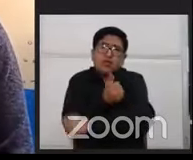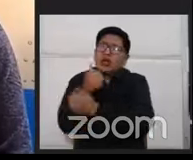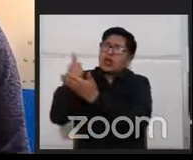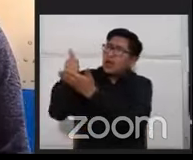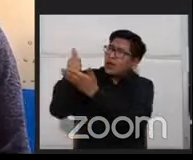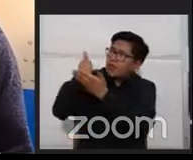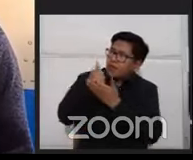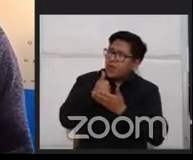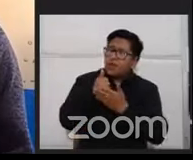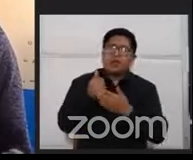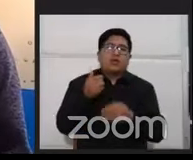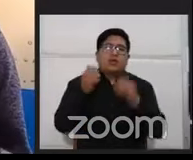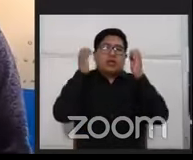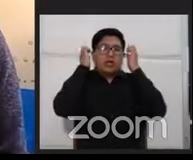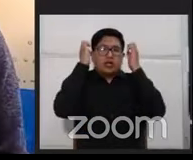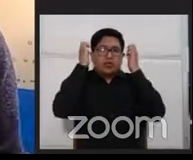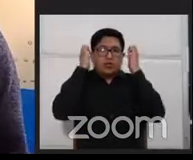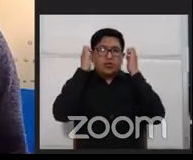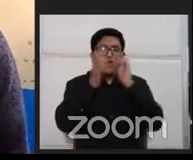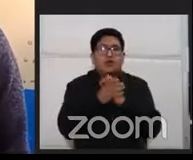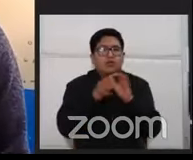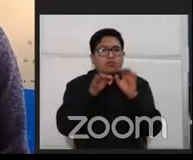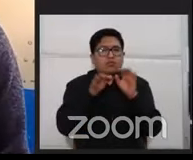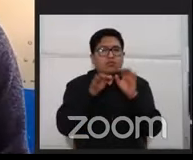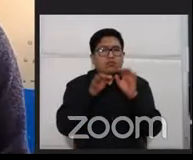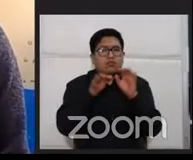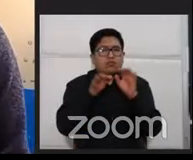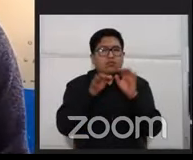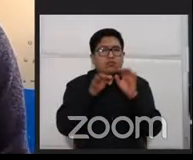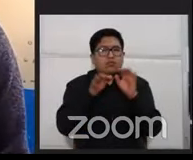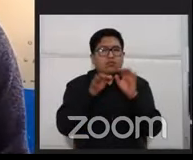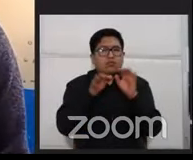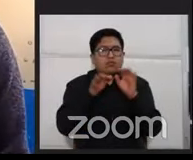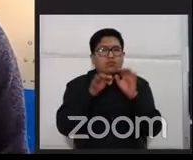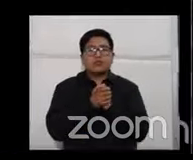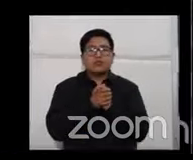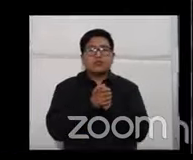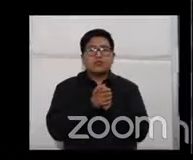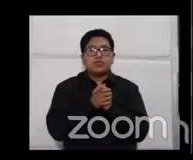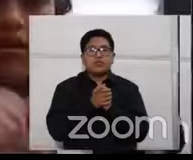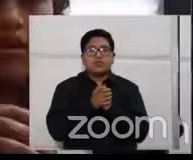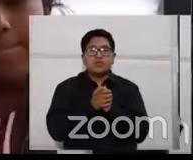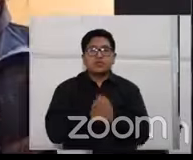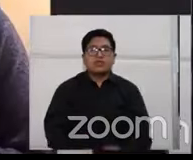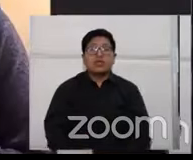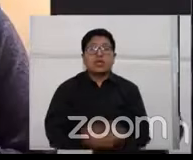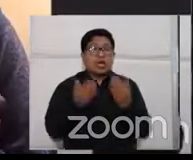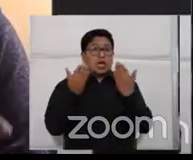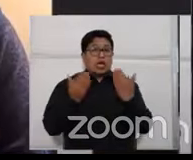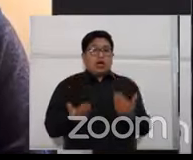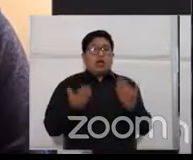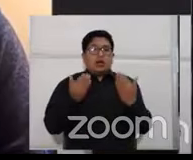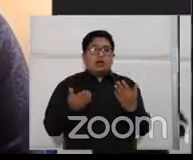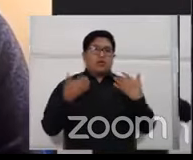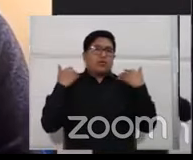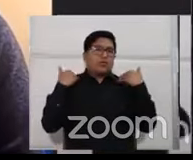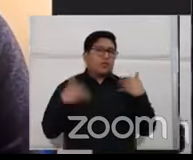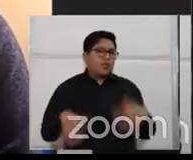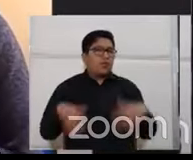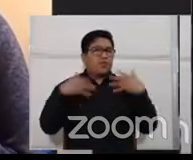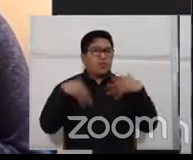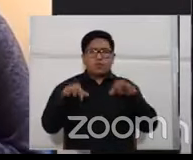la educación que es muy importante es último de este es ahora es muy importante para los